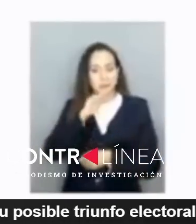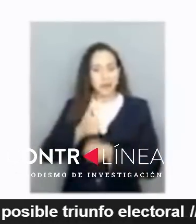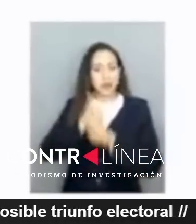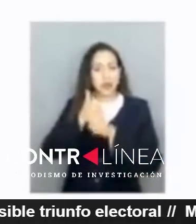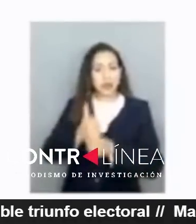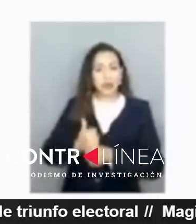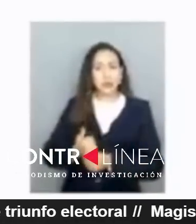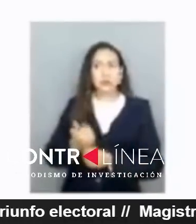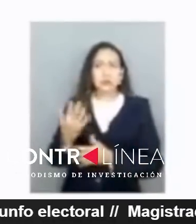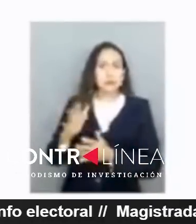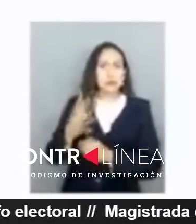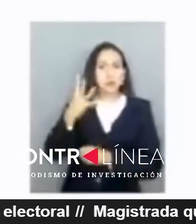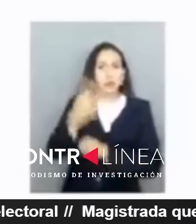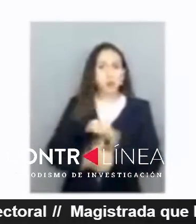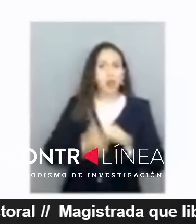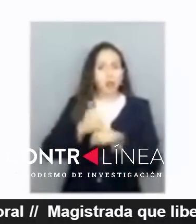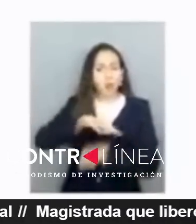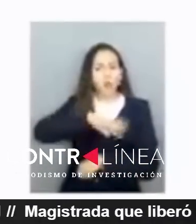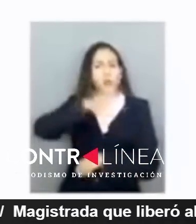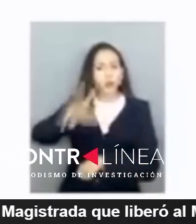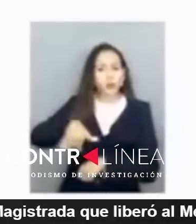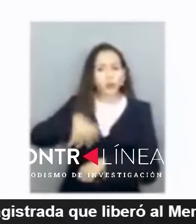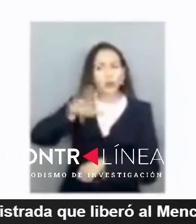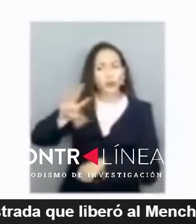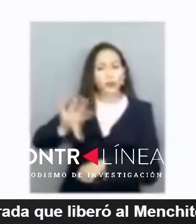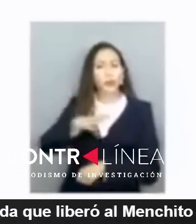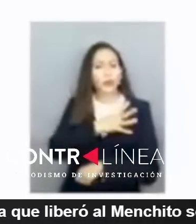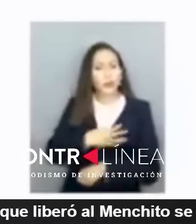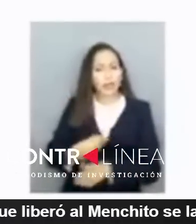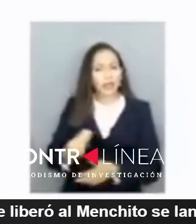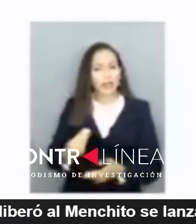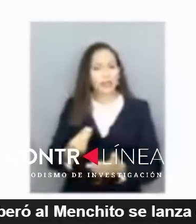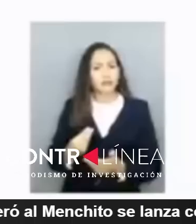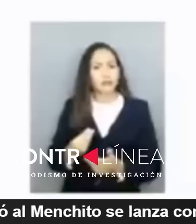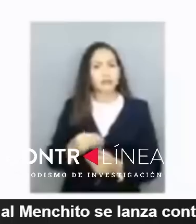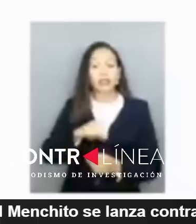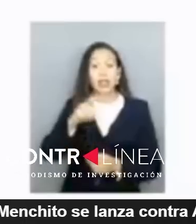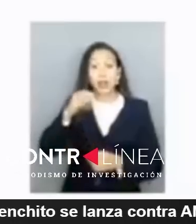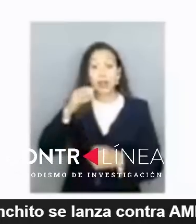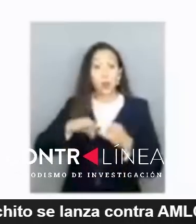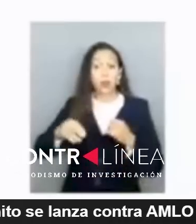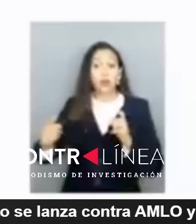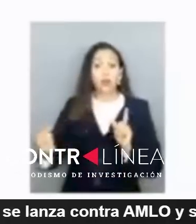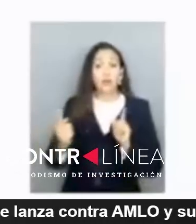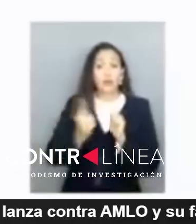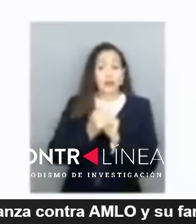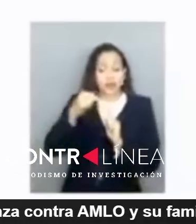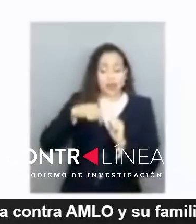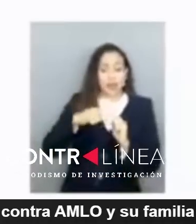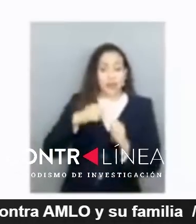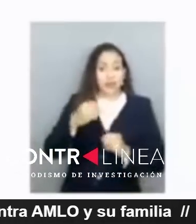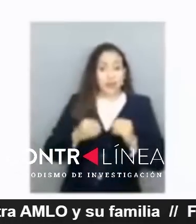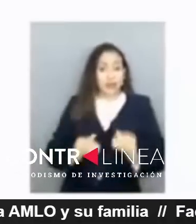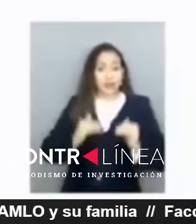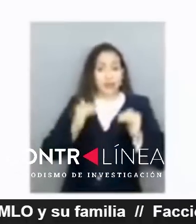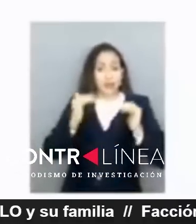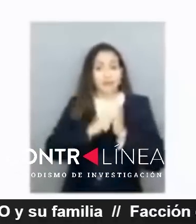de búsqueda de respuestas, llegaron a nosotras para tocar una puerta